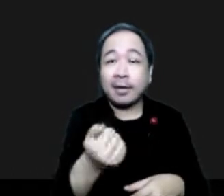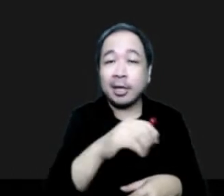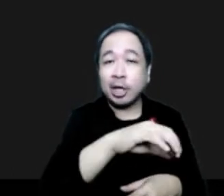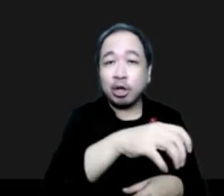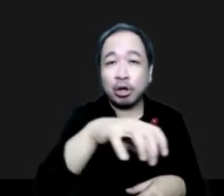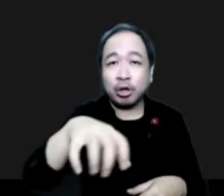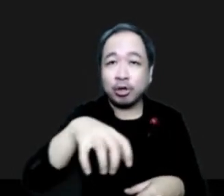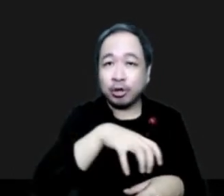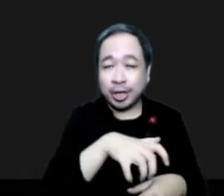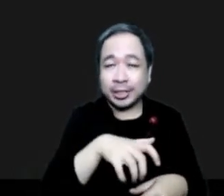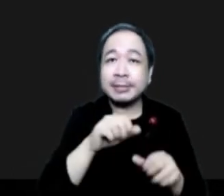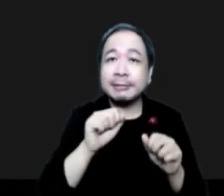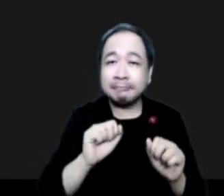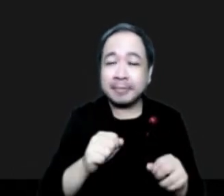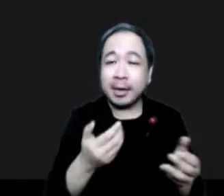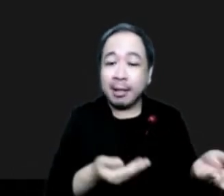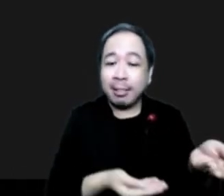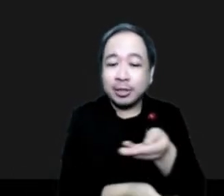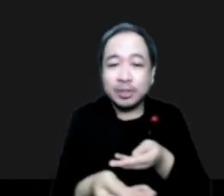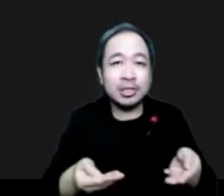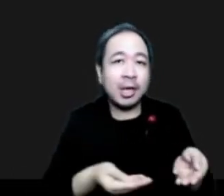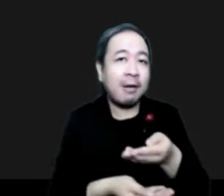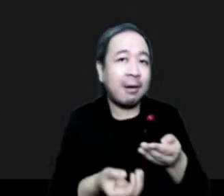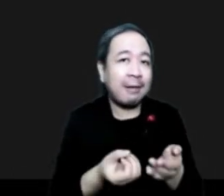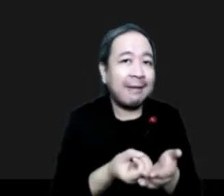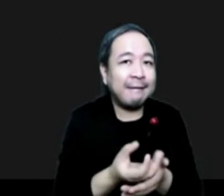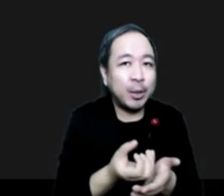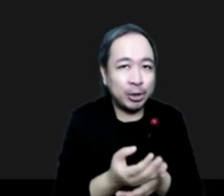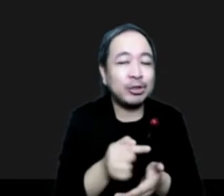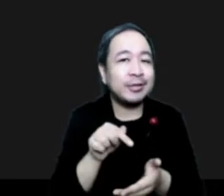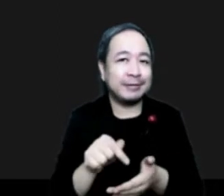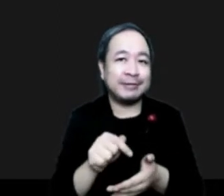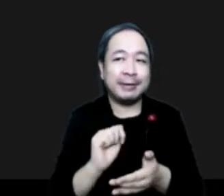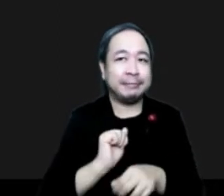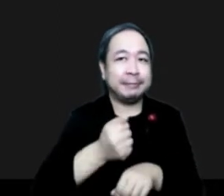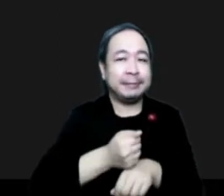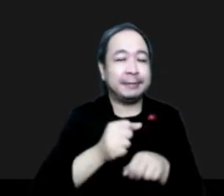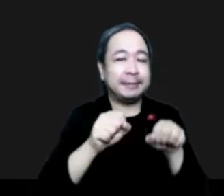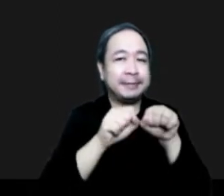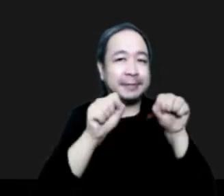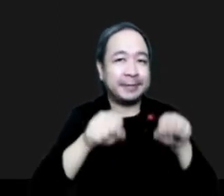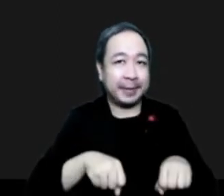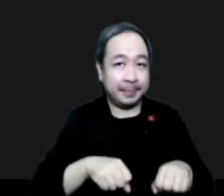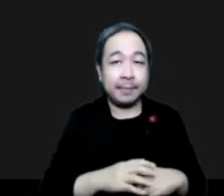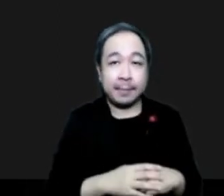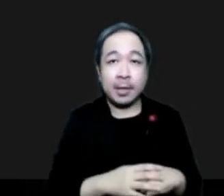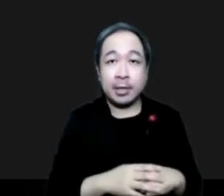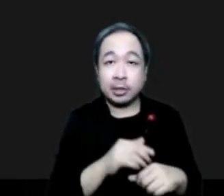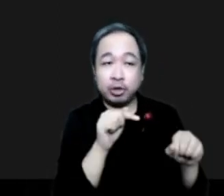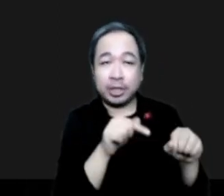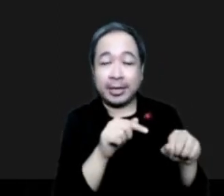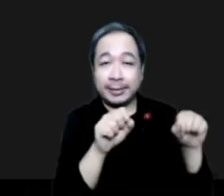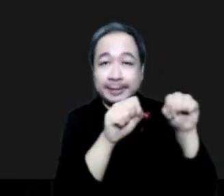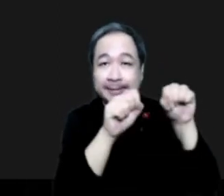de explotación. O sea, el sistema de descarga eléctrica cuenta de los sensores, de los sistemas de